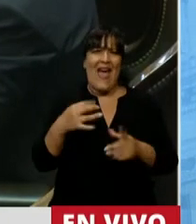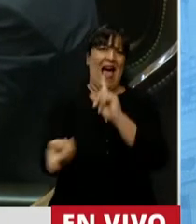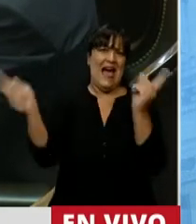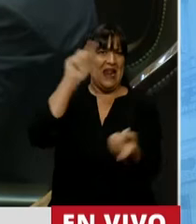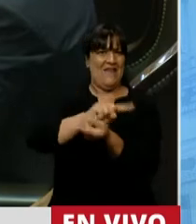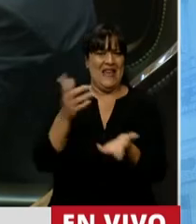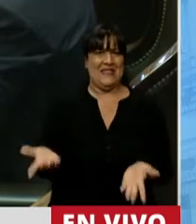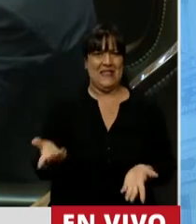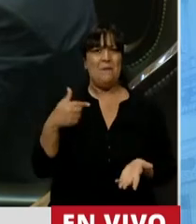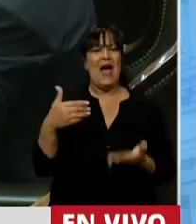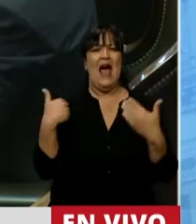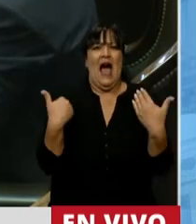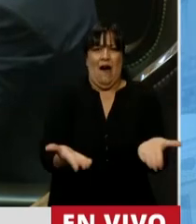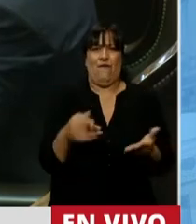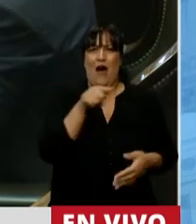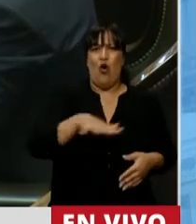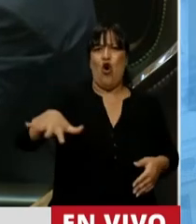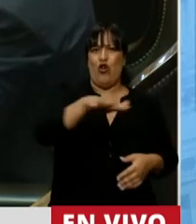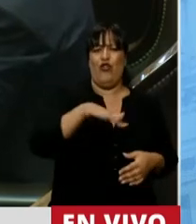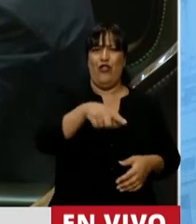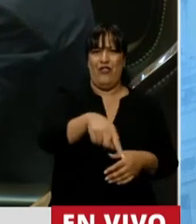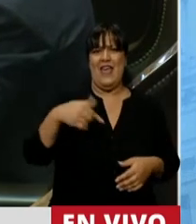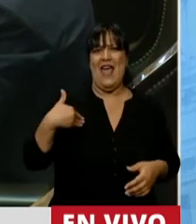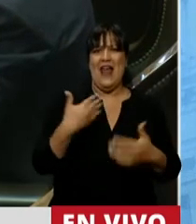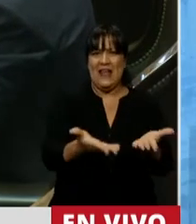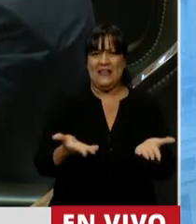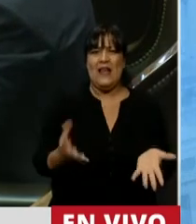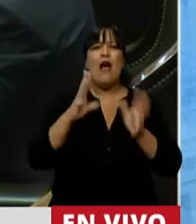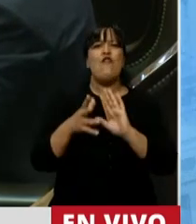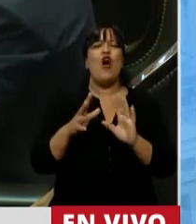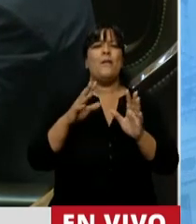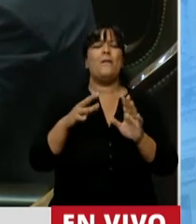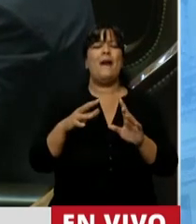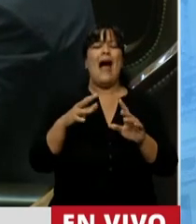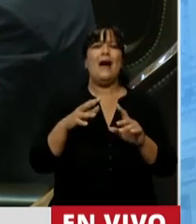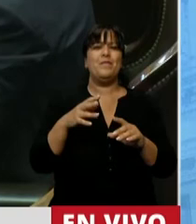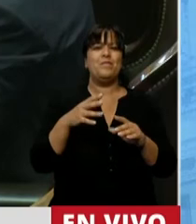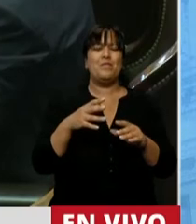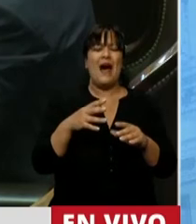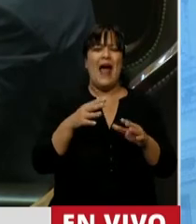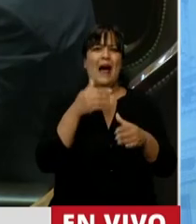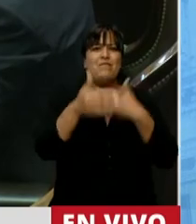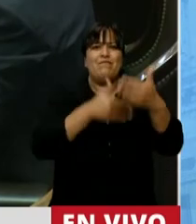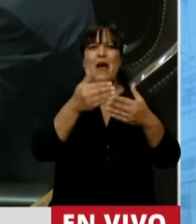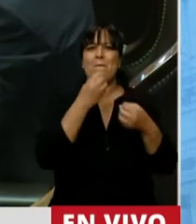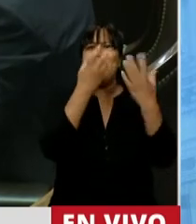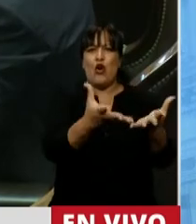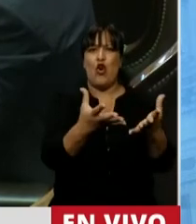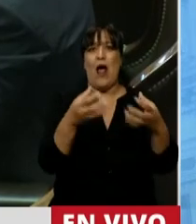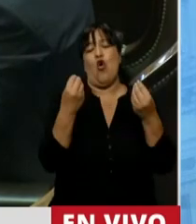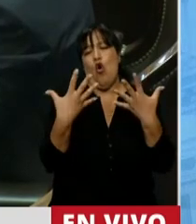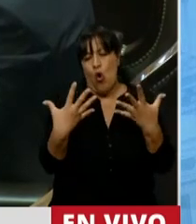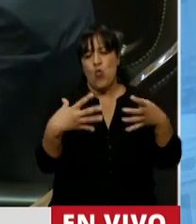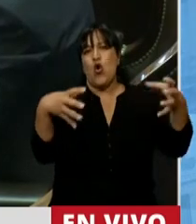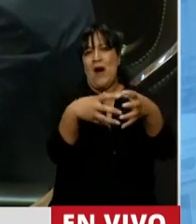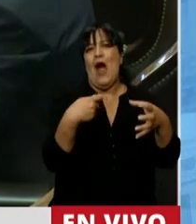hacer para favorecer una perspectiva de mejora cierta para los jubilados y, por